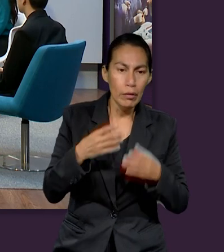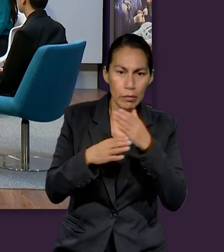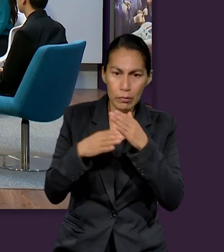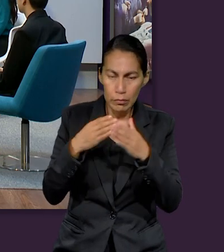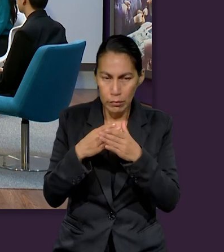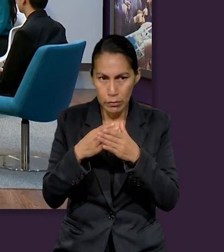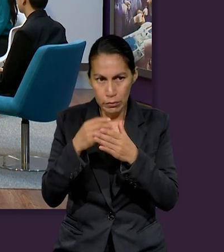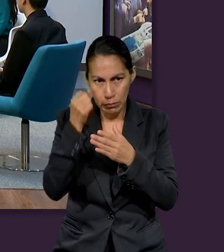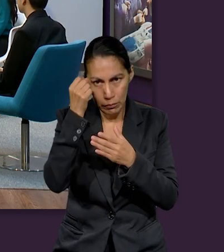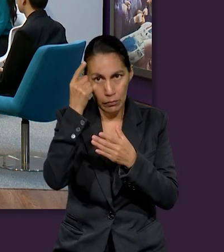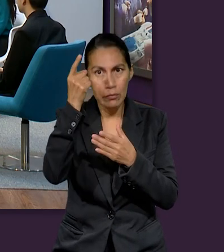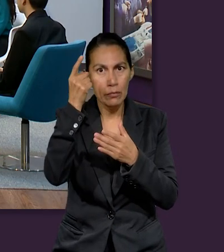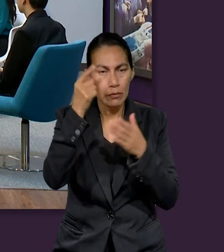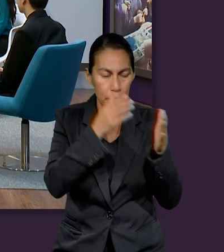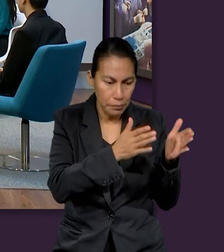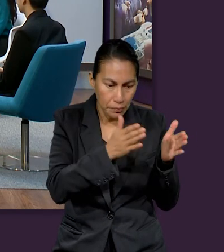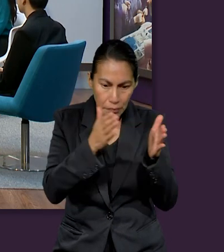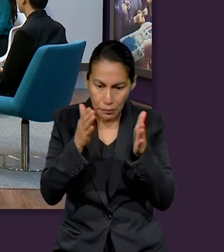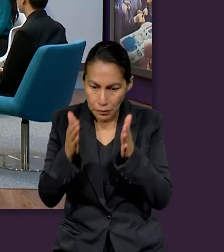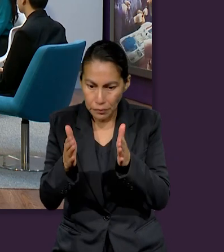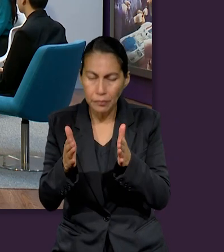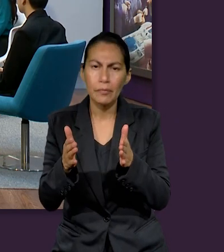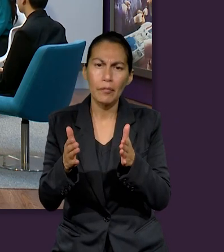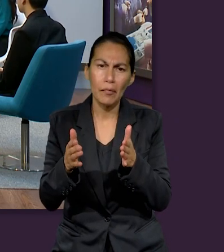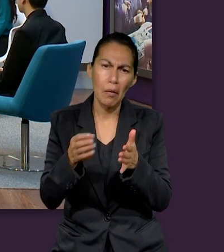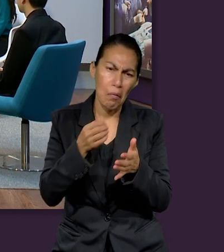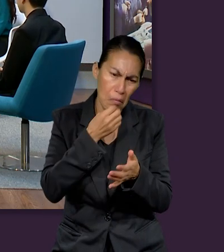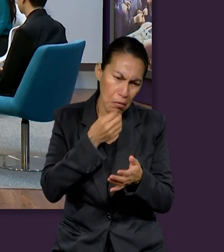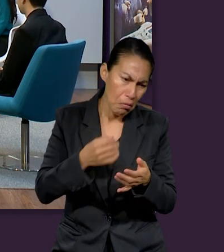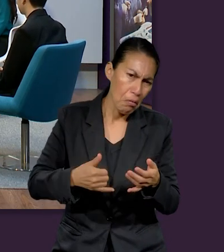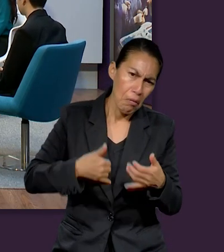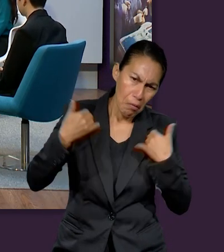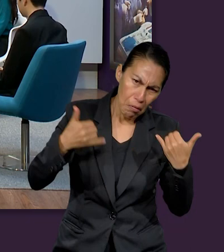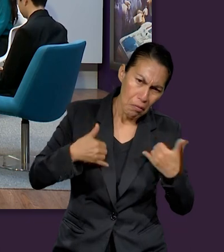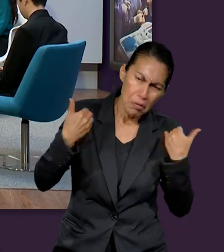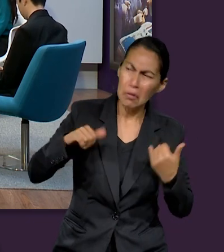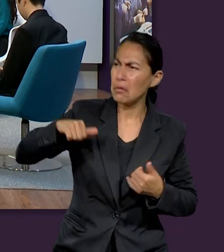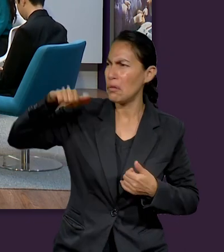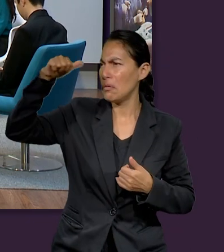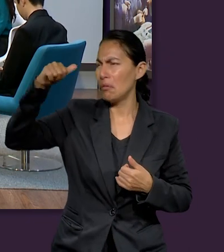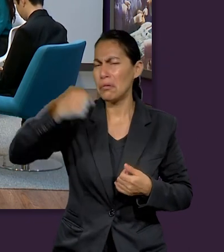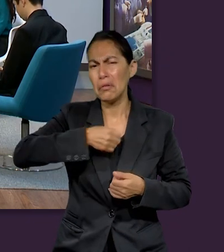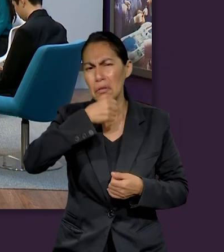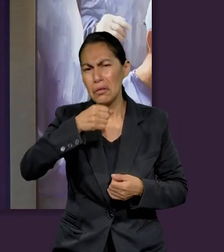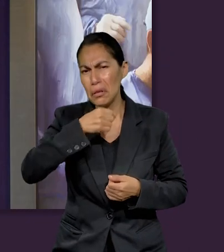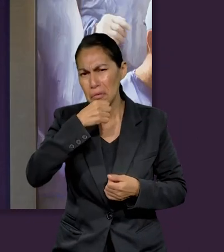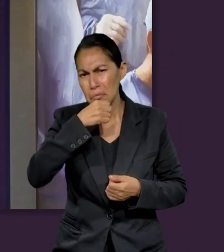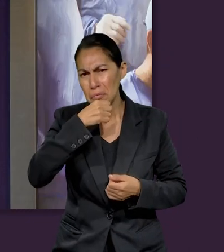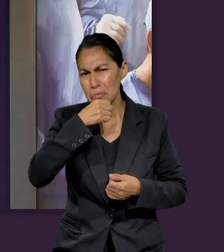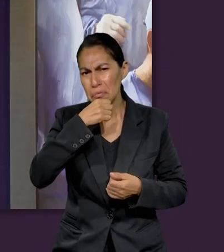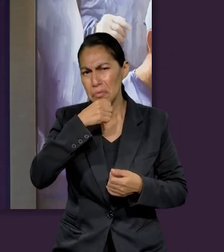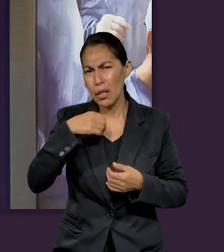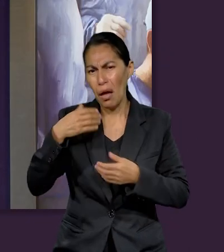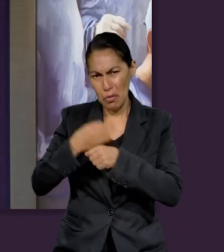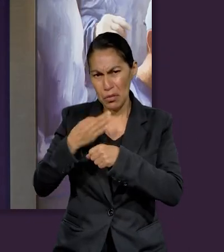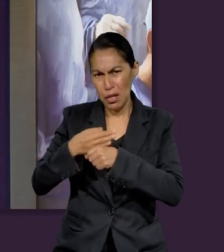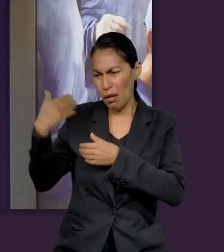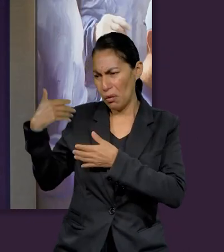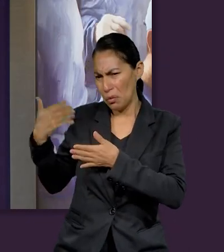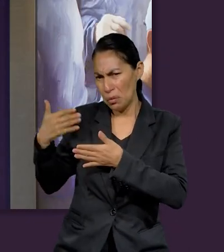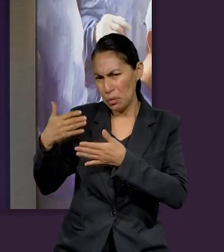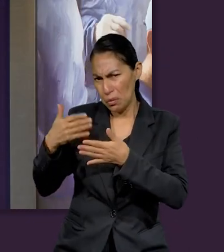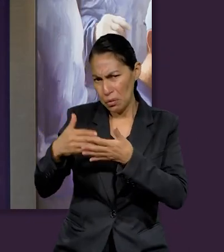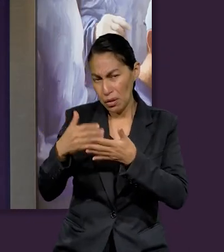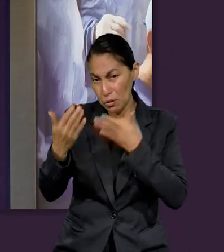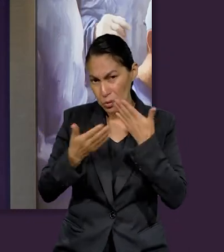que dirigir que planificar y ya sea que estemos jóvenes que ya estemos grandes todavía podemos hacer todo lo que